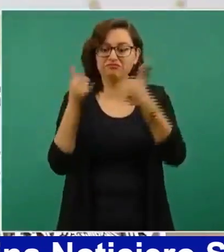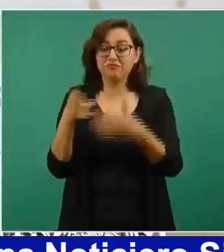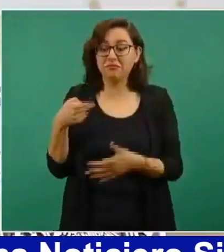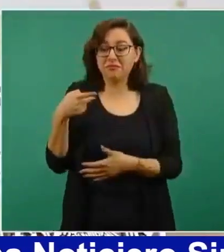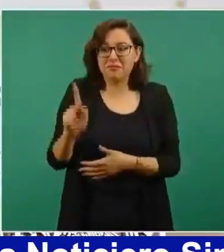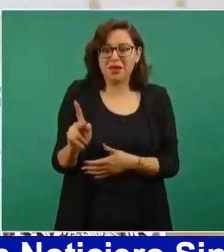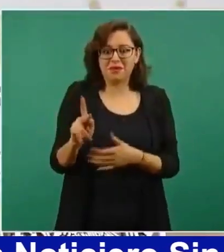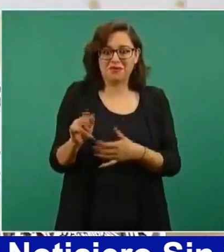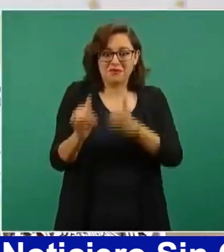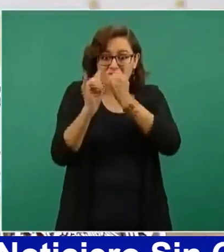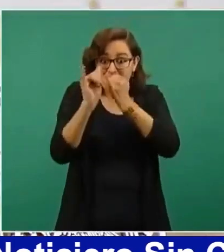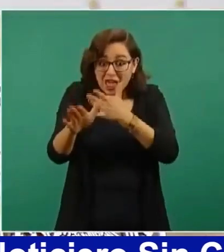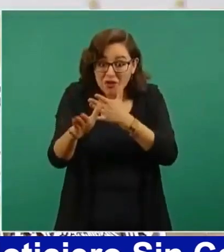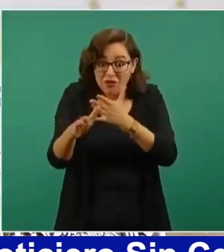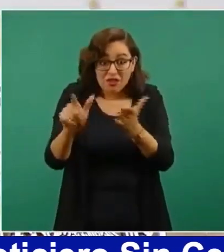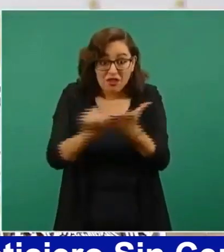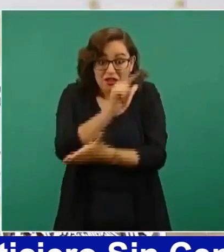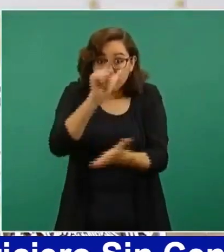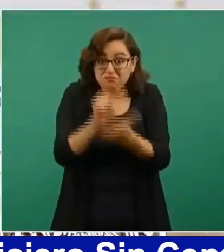ese fraude.